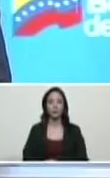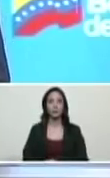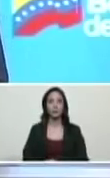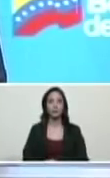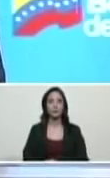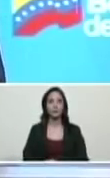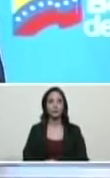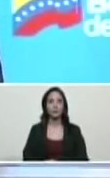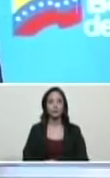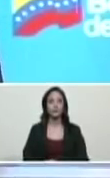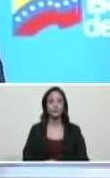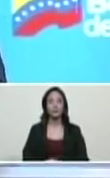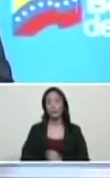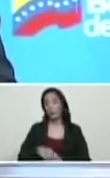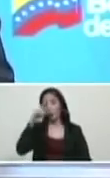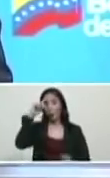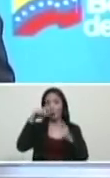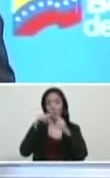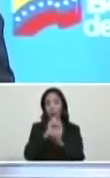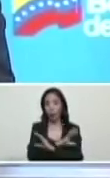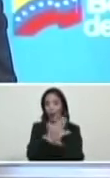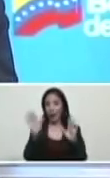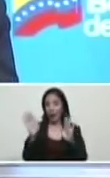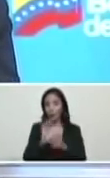2025 es una ruta que está marcada.